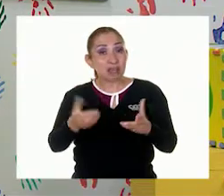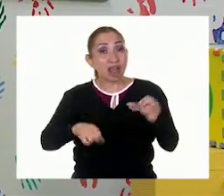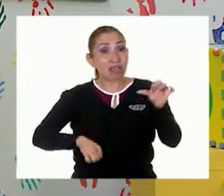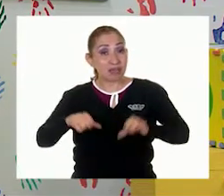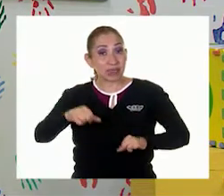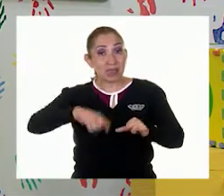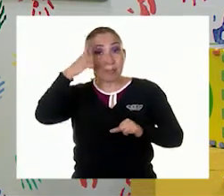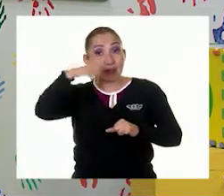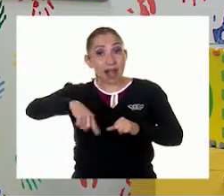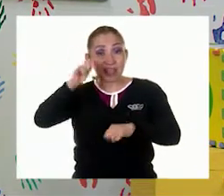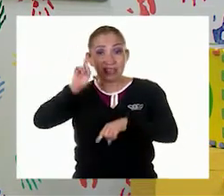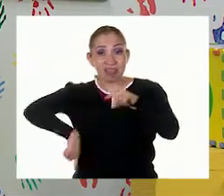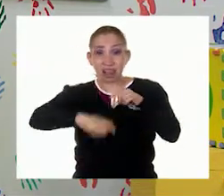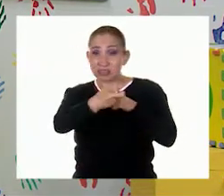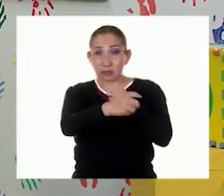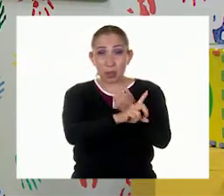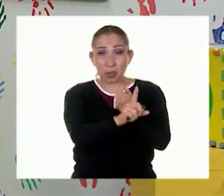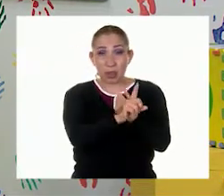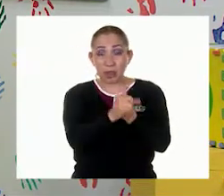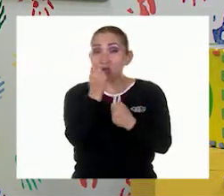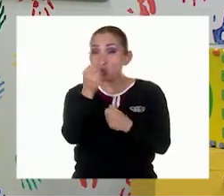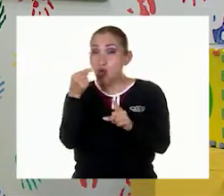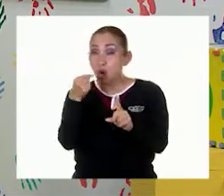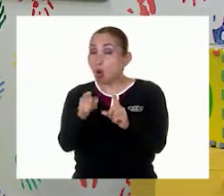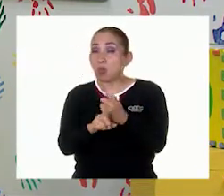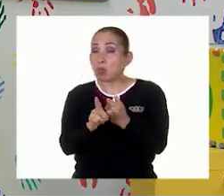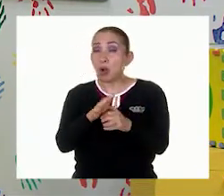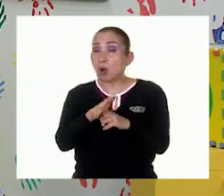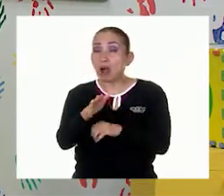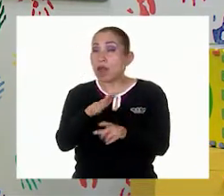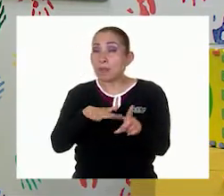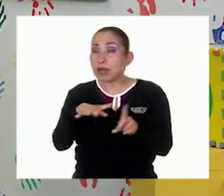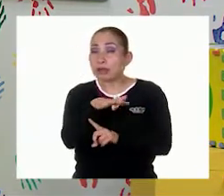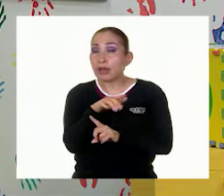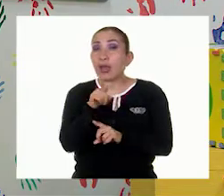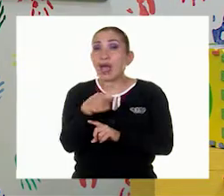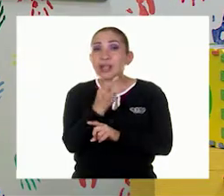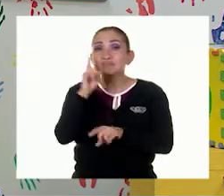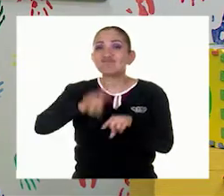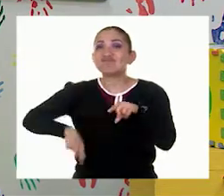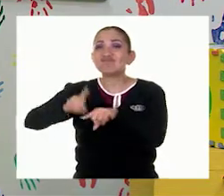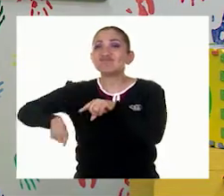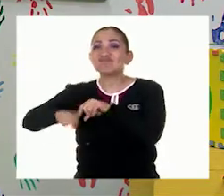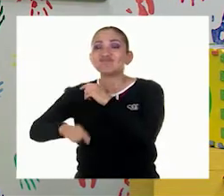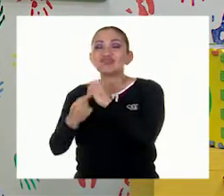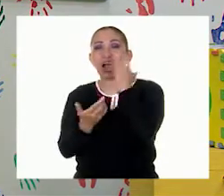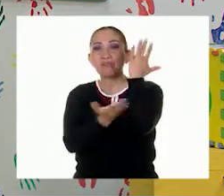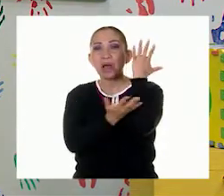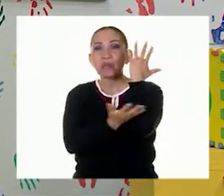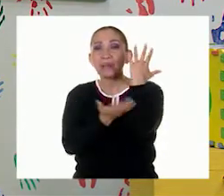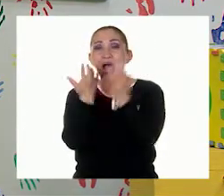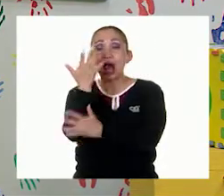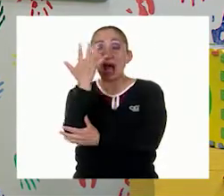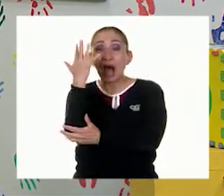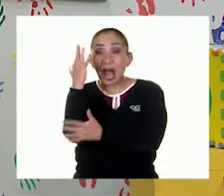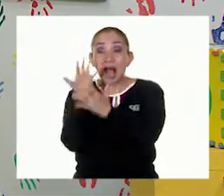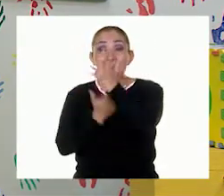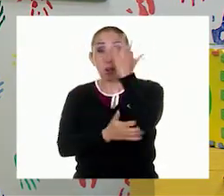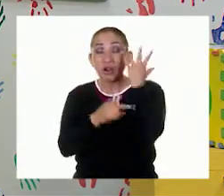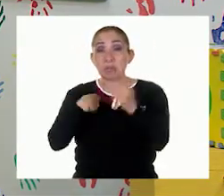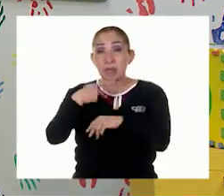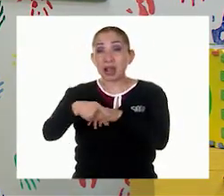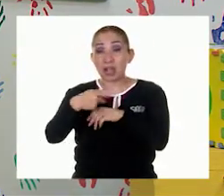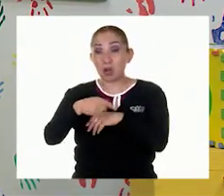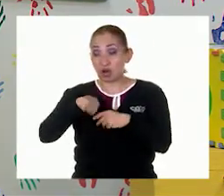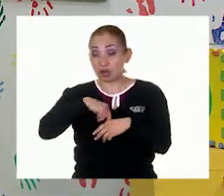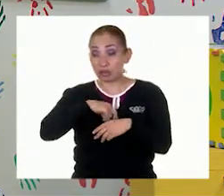acciones para contrarrestarlos. Y uno de estos grandes problemas ambientales es la deforestación, que nos pone en peligro y